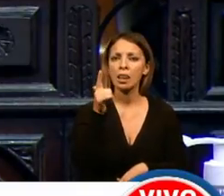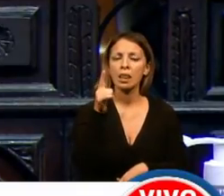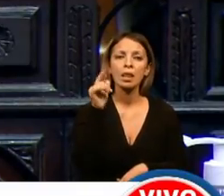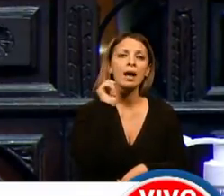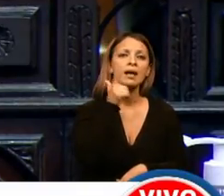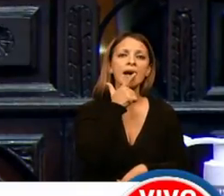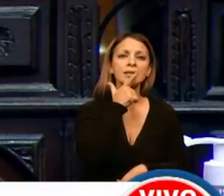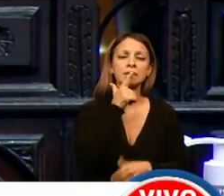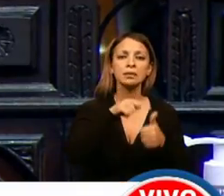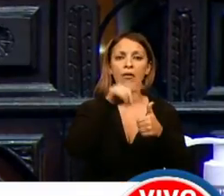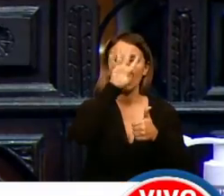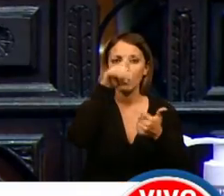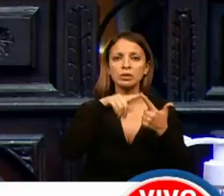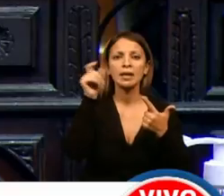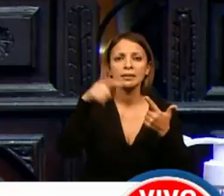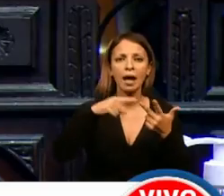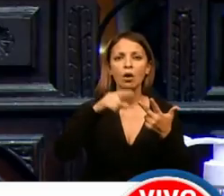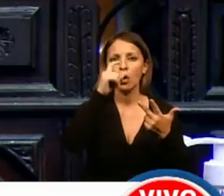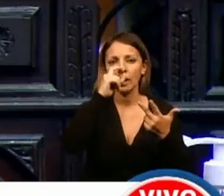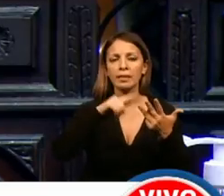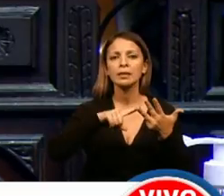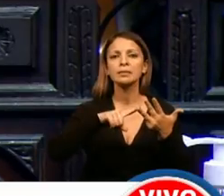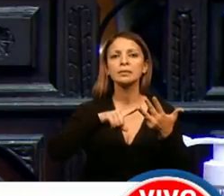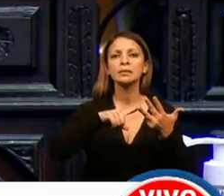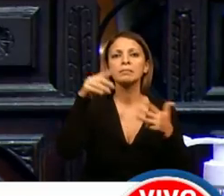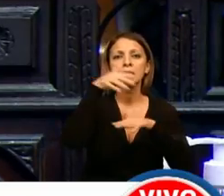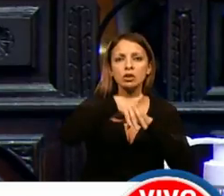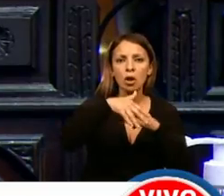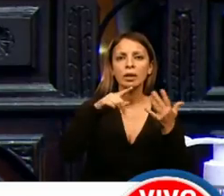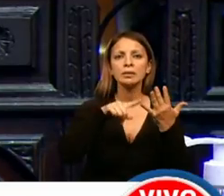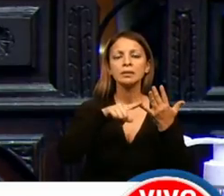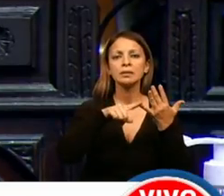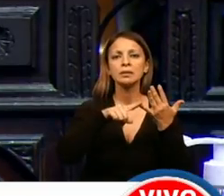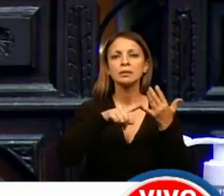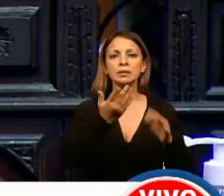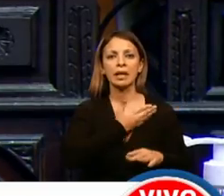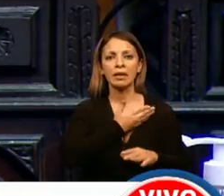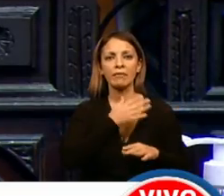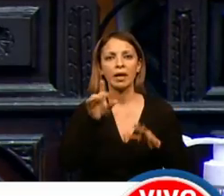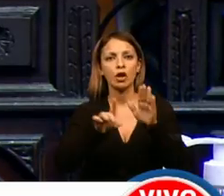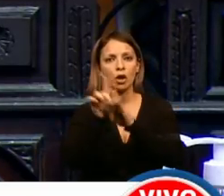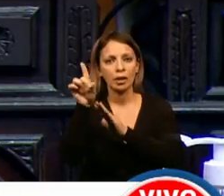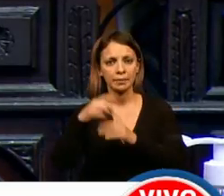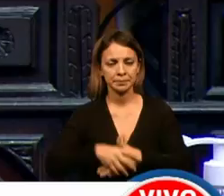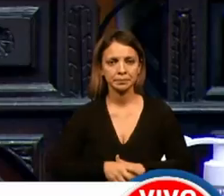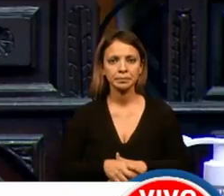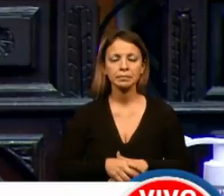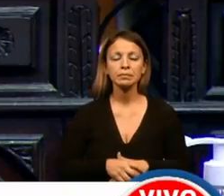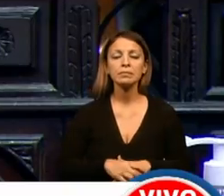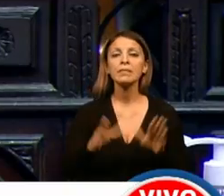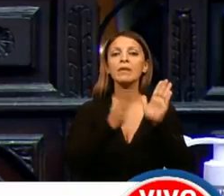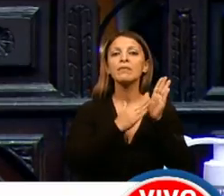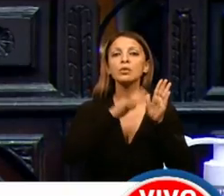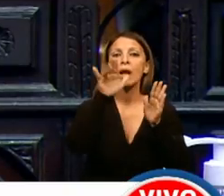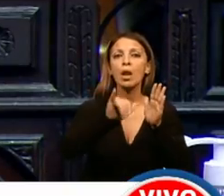5 formosa chaco corrientes misiones norte de santa fe la factura de luz